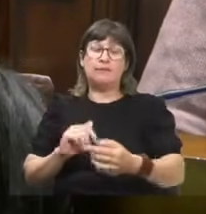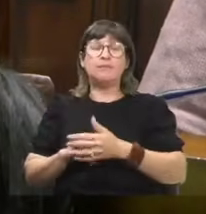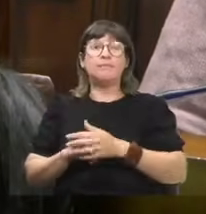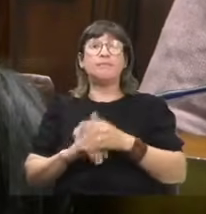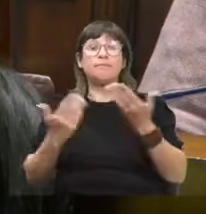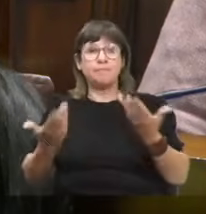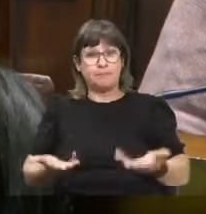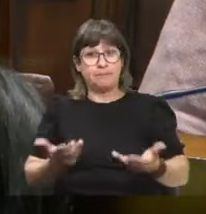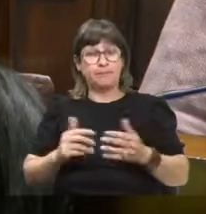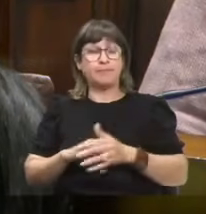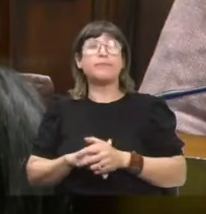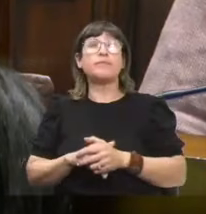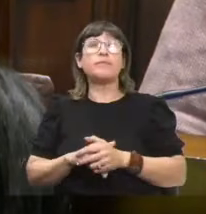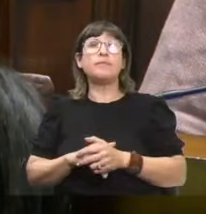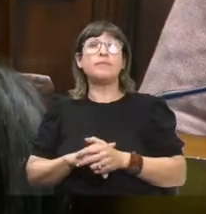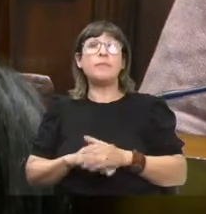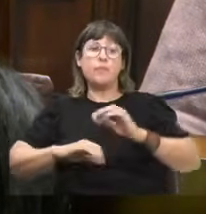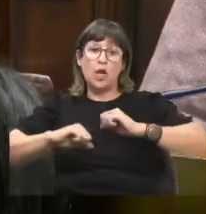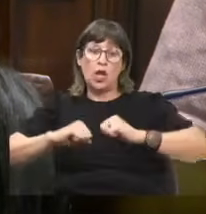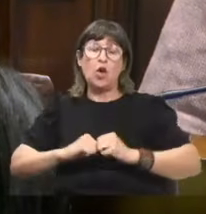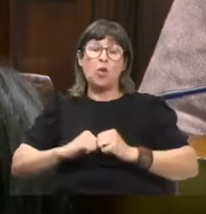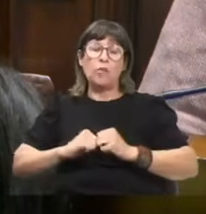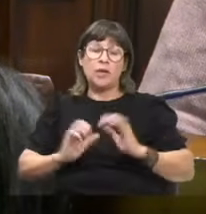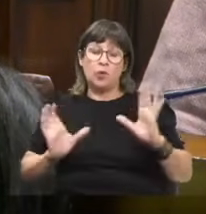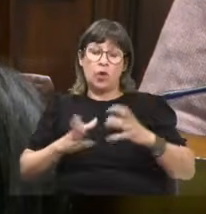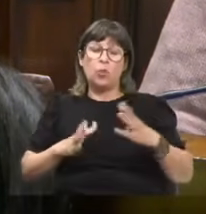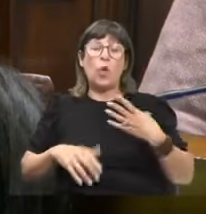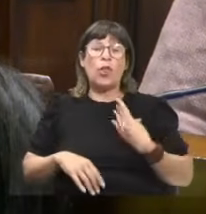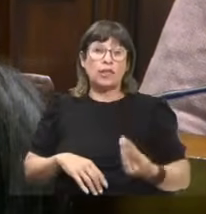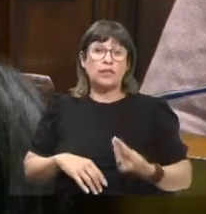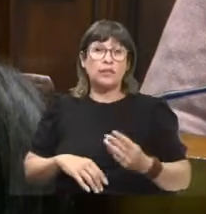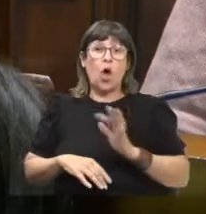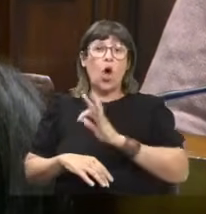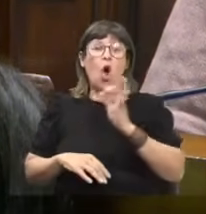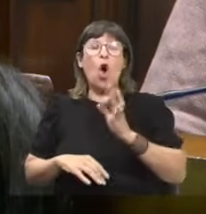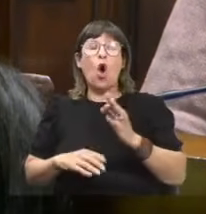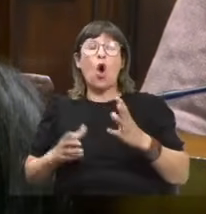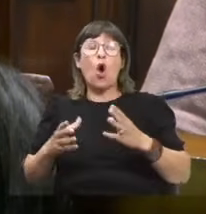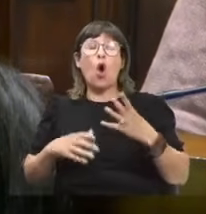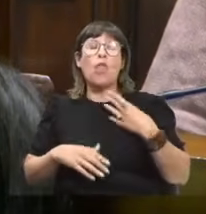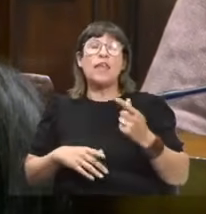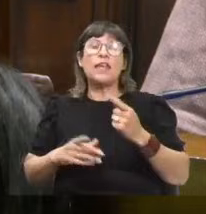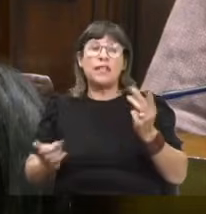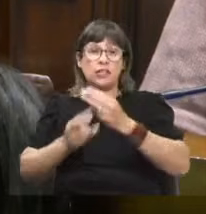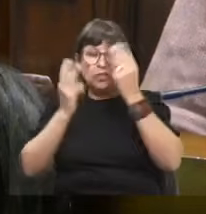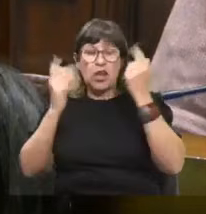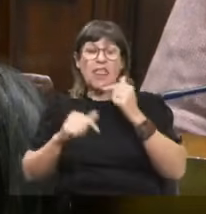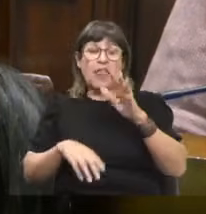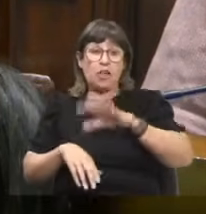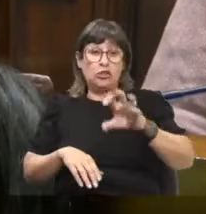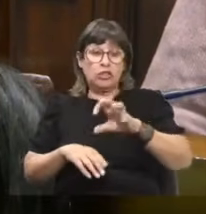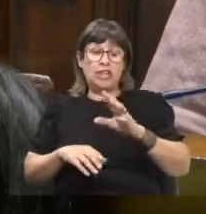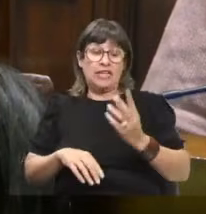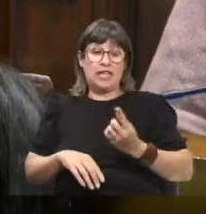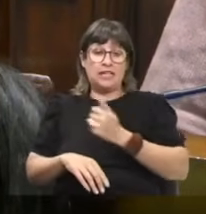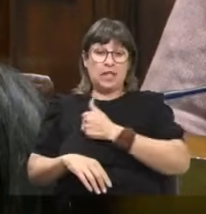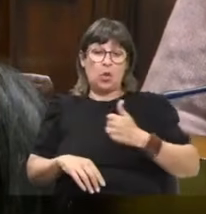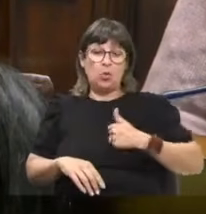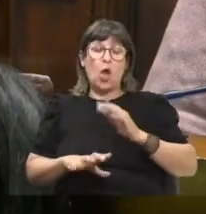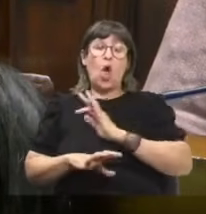que los miembros de los directorios o directores generales de los entes autónomos o de los